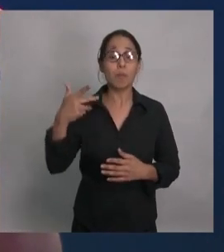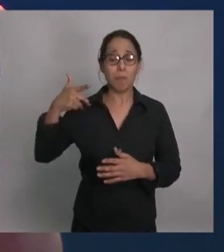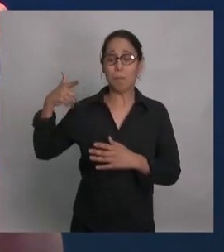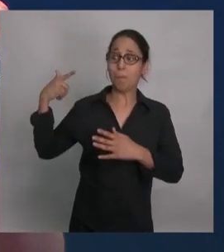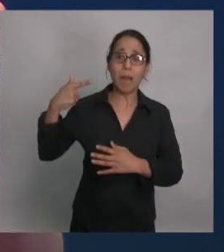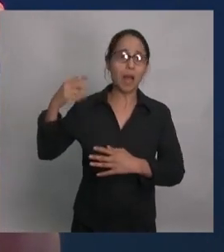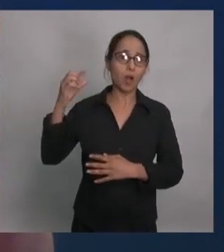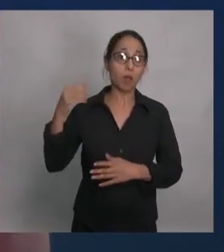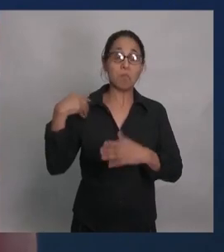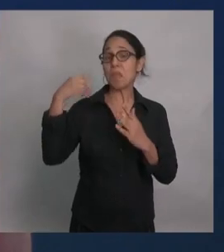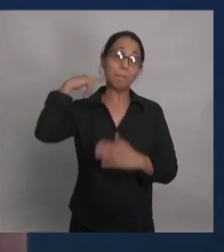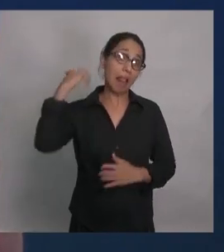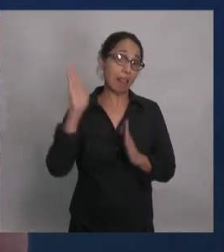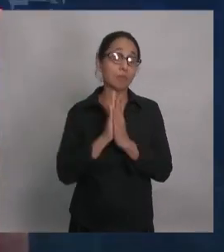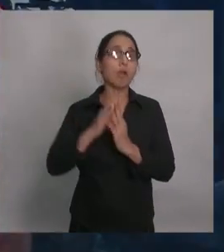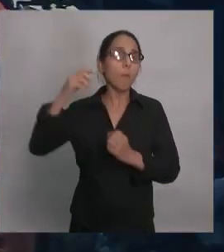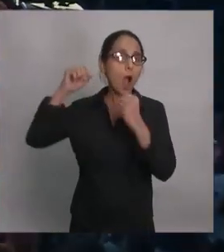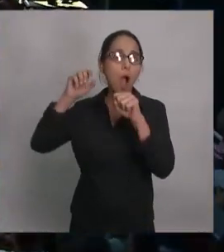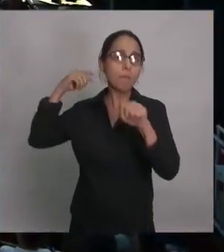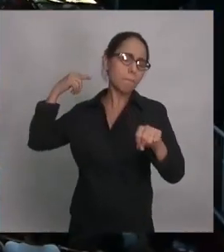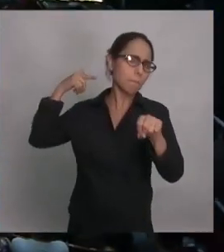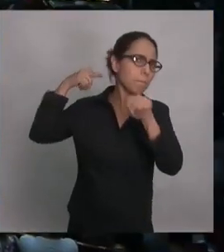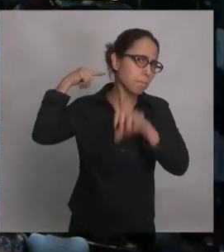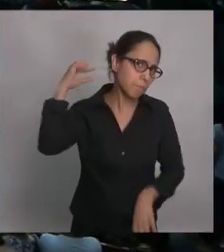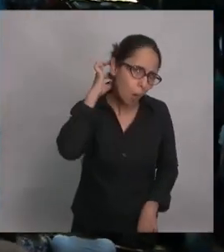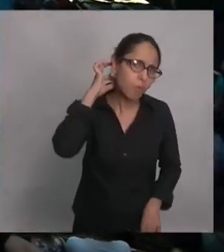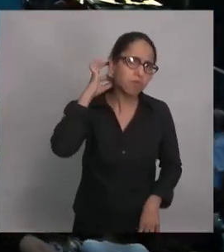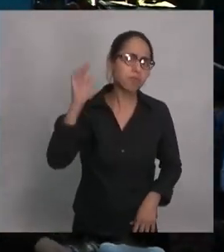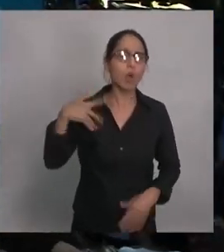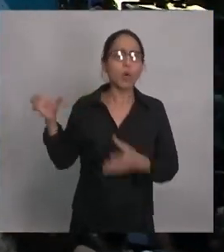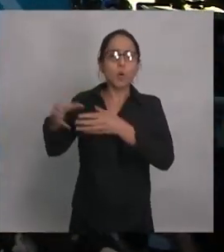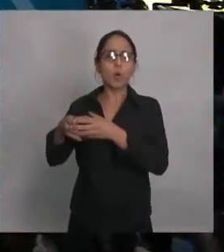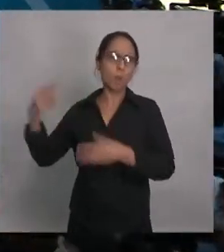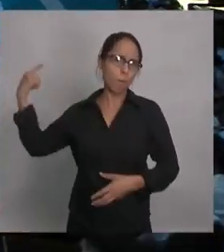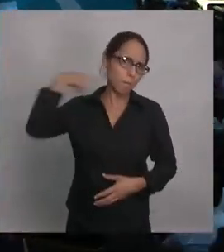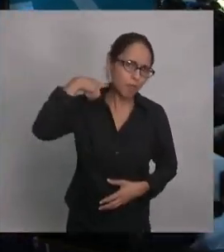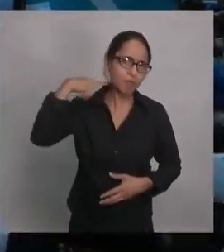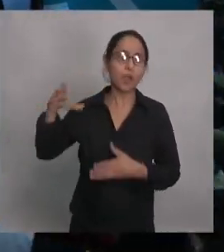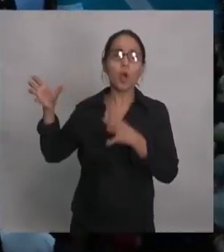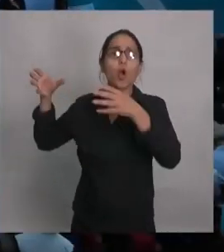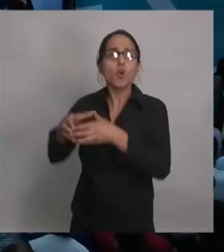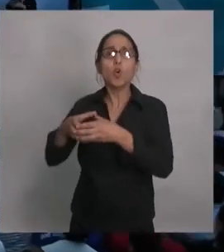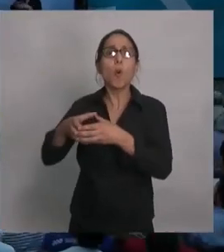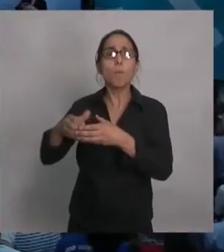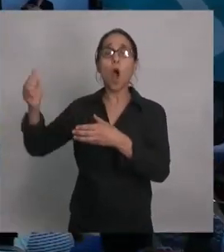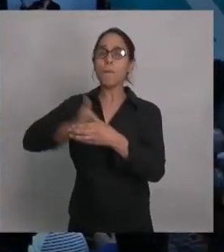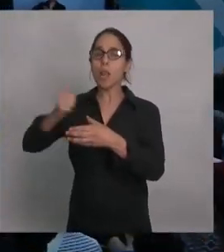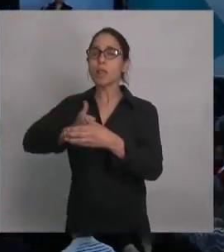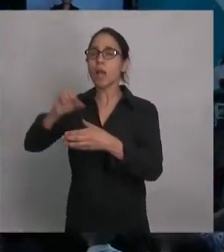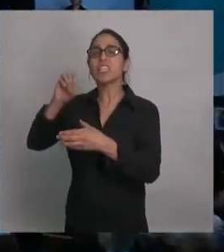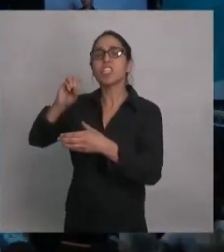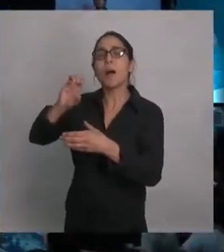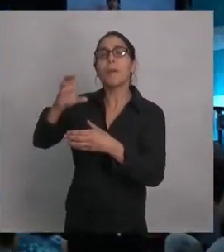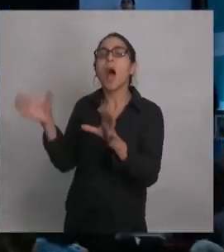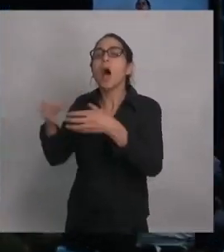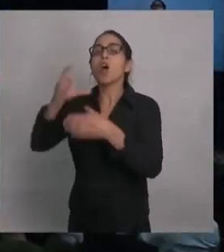de parte de un comando de la policía militarizada que se llama Comando Jungla. Comando